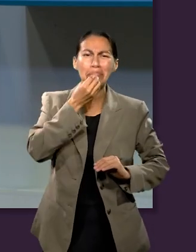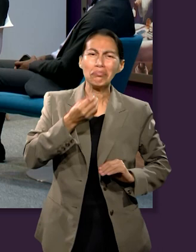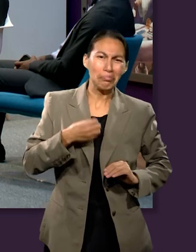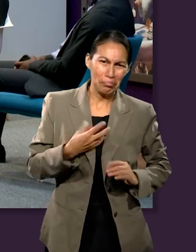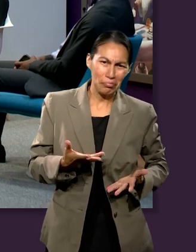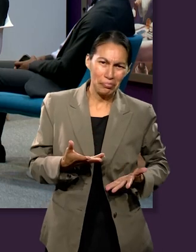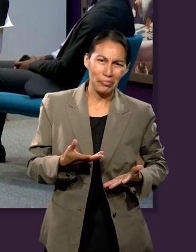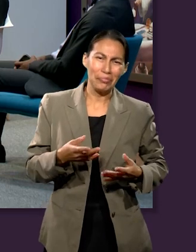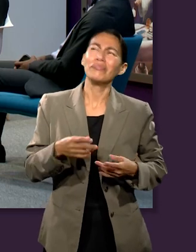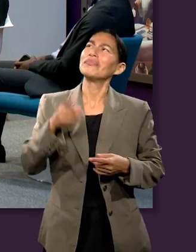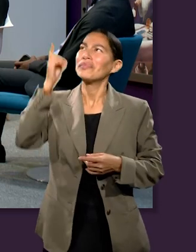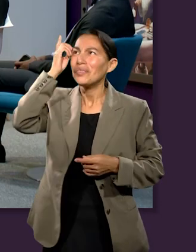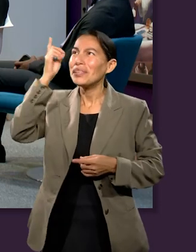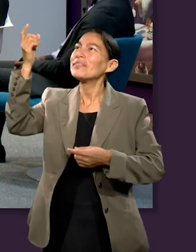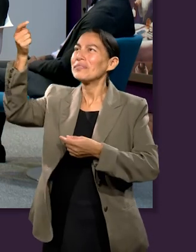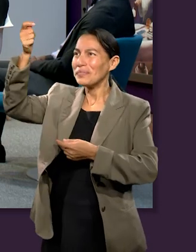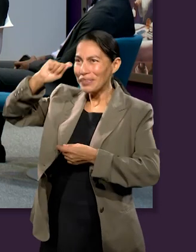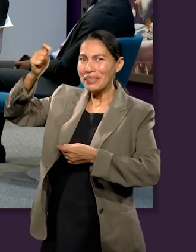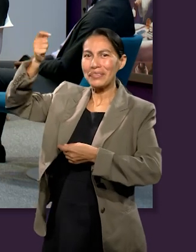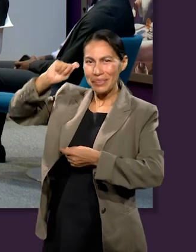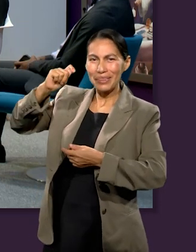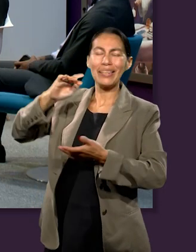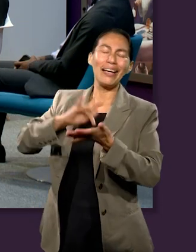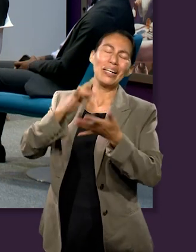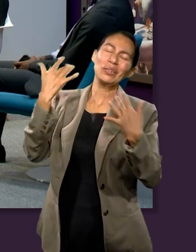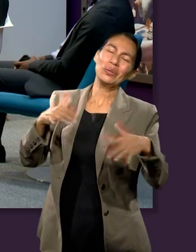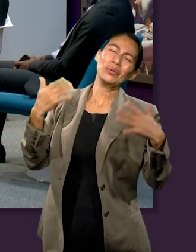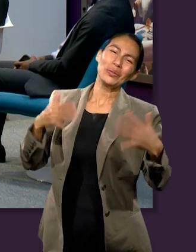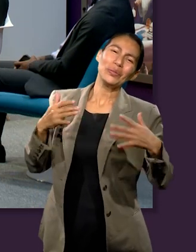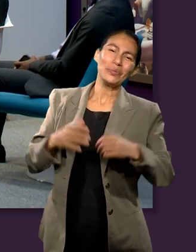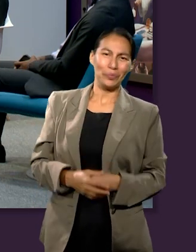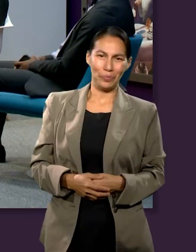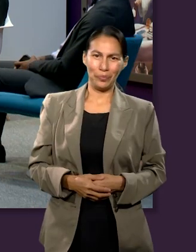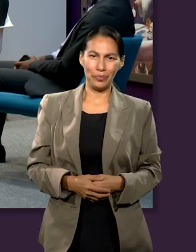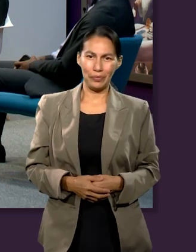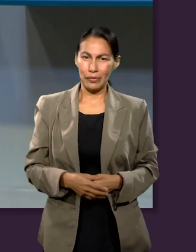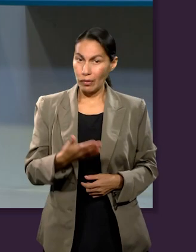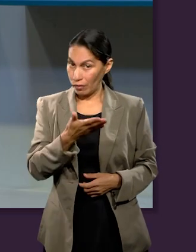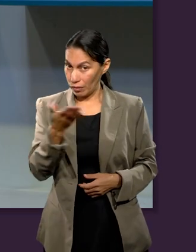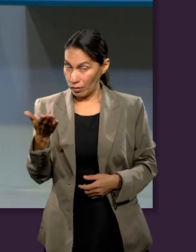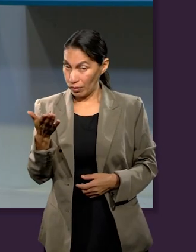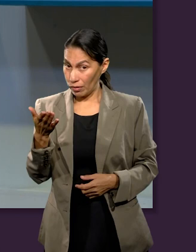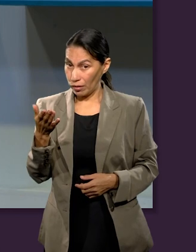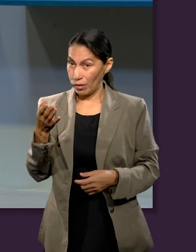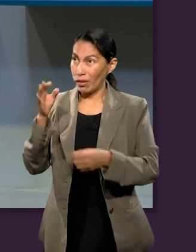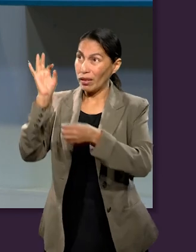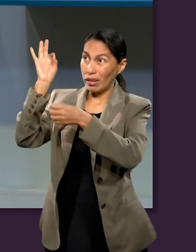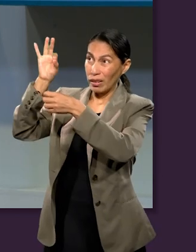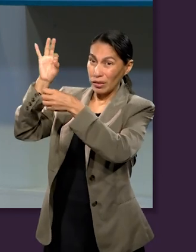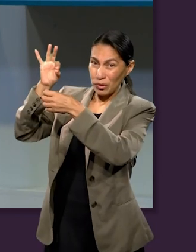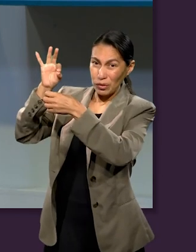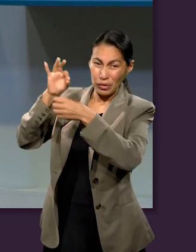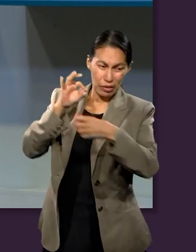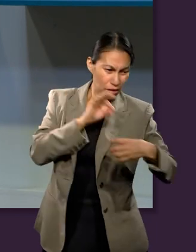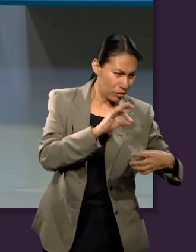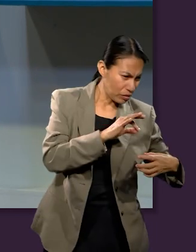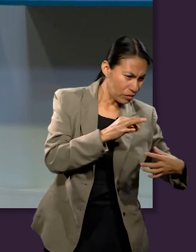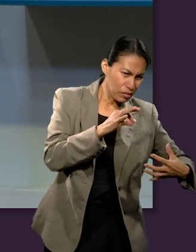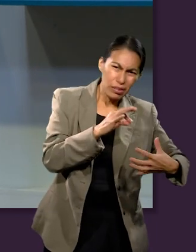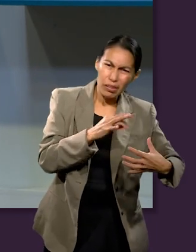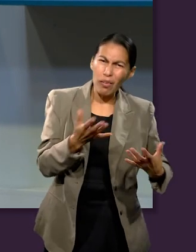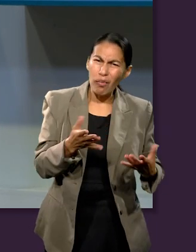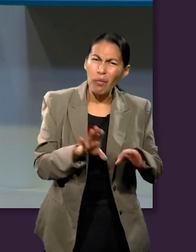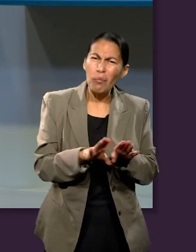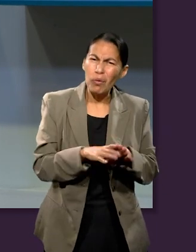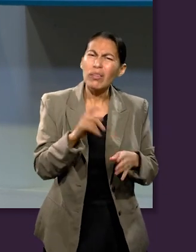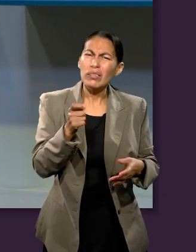Señor de señores pero ahora hablamos acerca de los tesoros en el cielo lo hagan tesoros en la tierra es